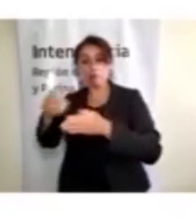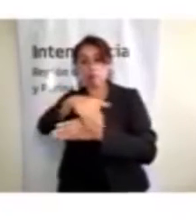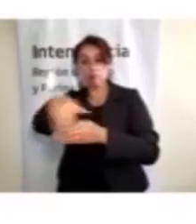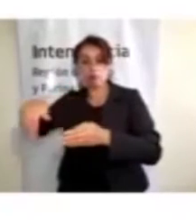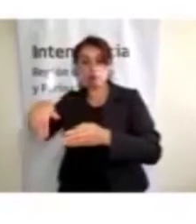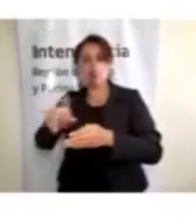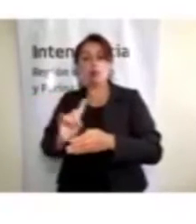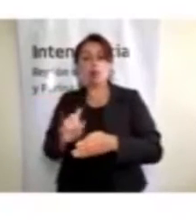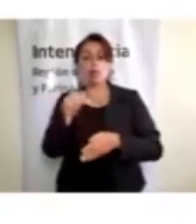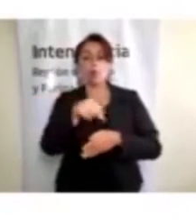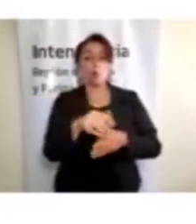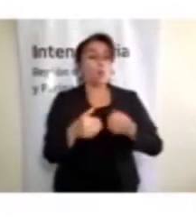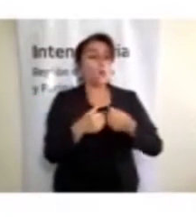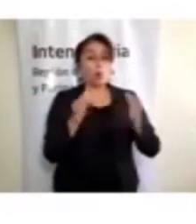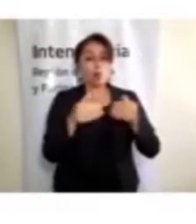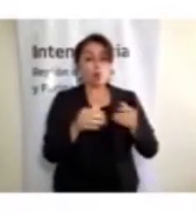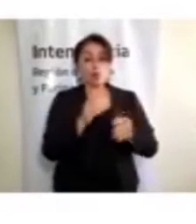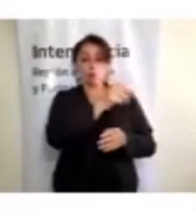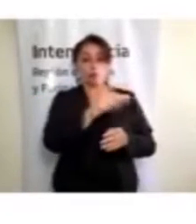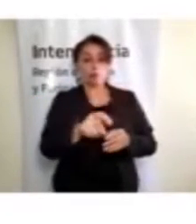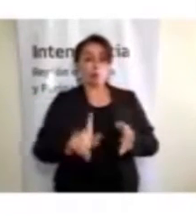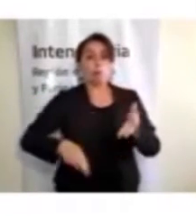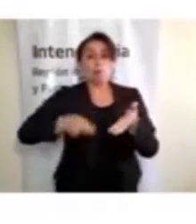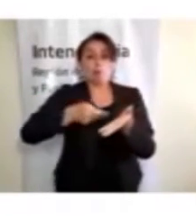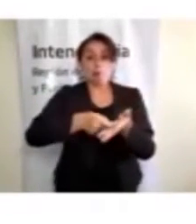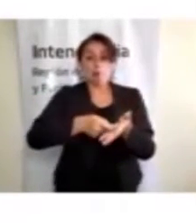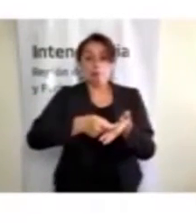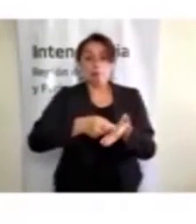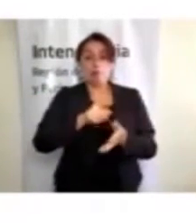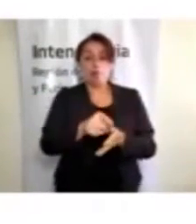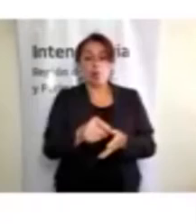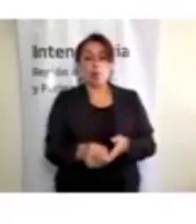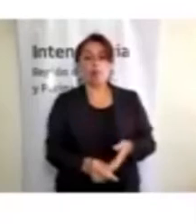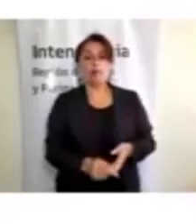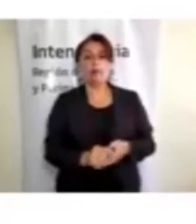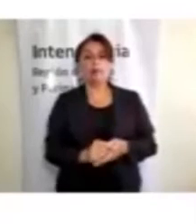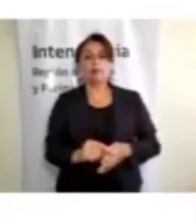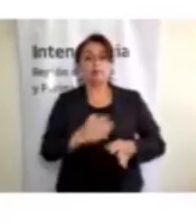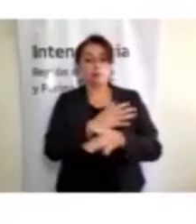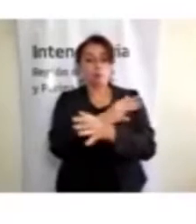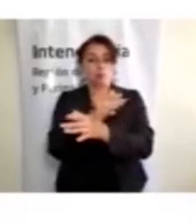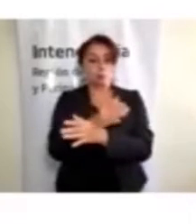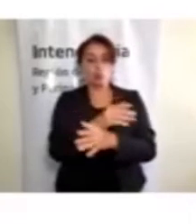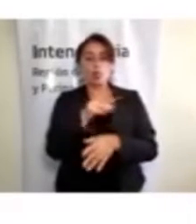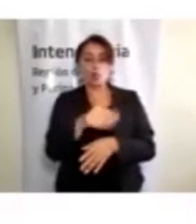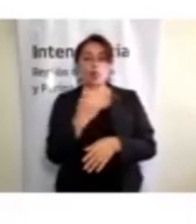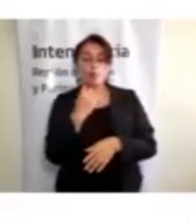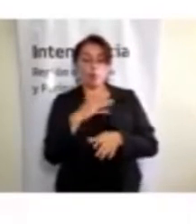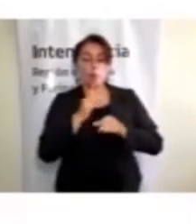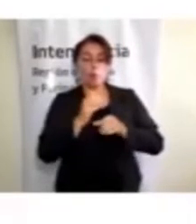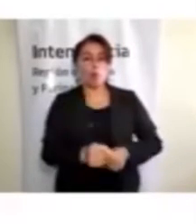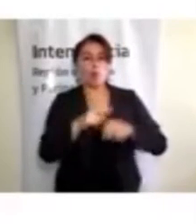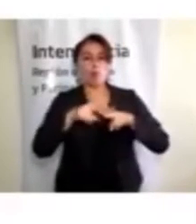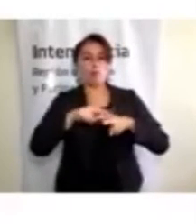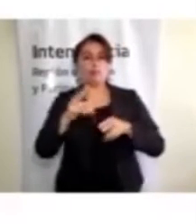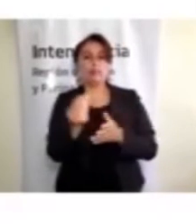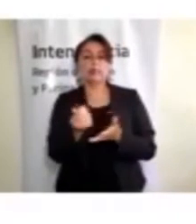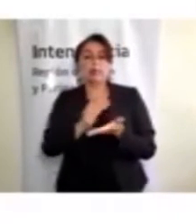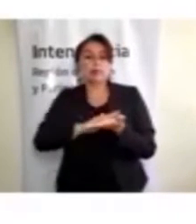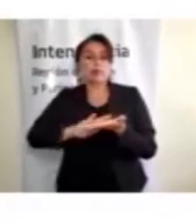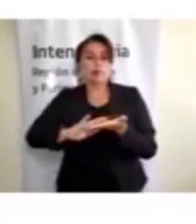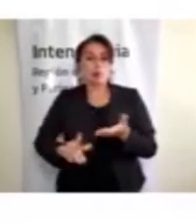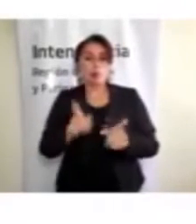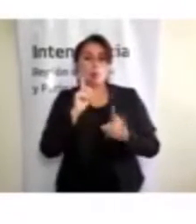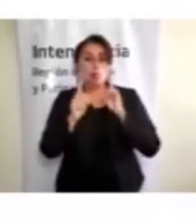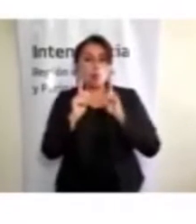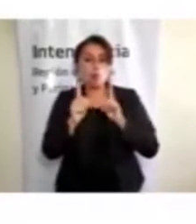cualquier persona que hoy día se acerque a comprar a la caleta de pescadores, también se les puede hacer de manera gratuita este